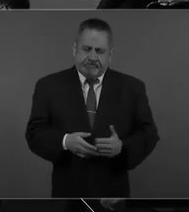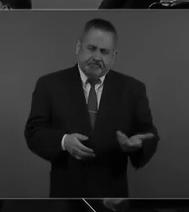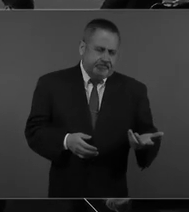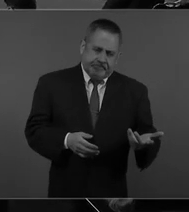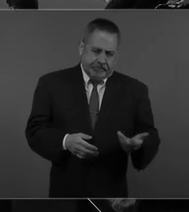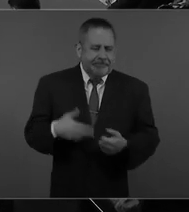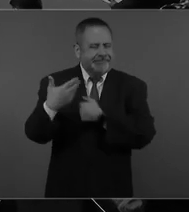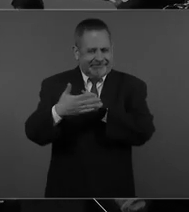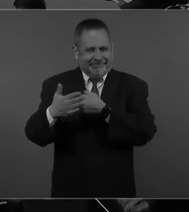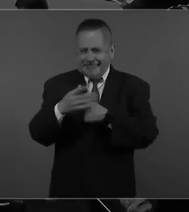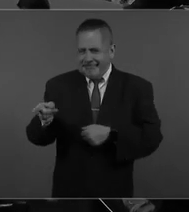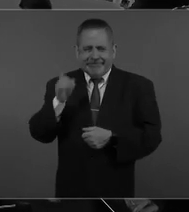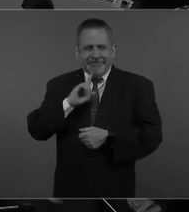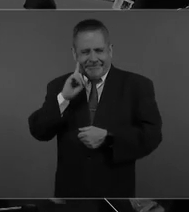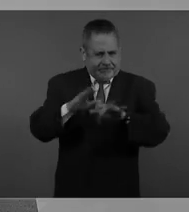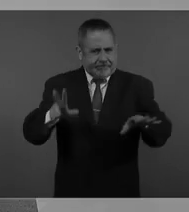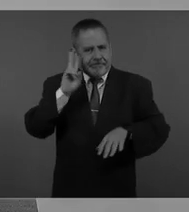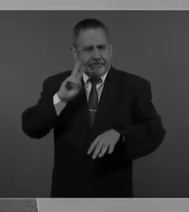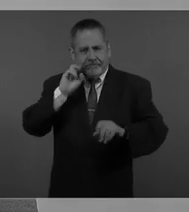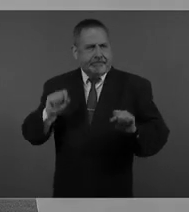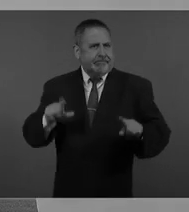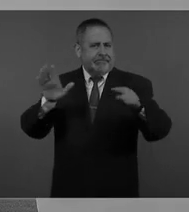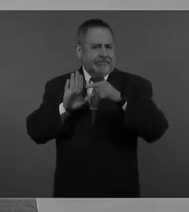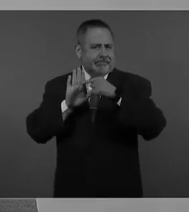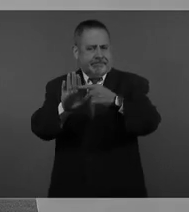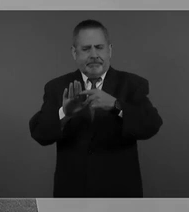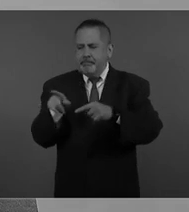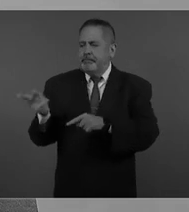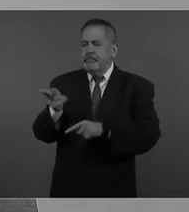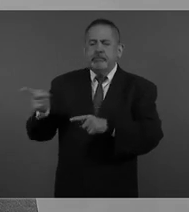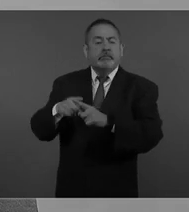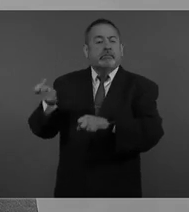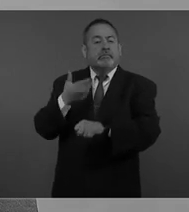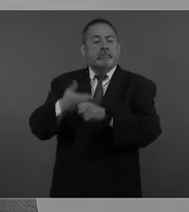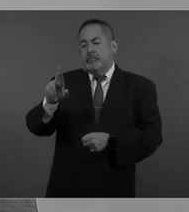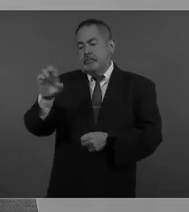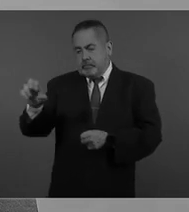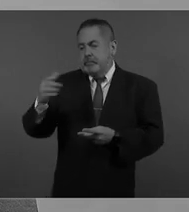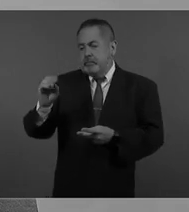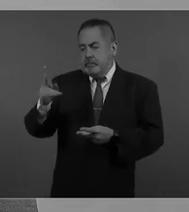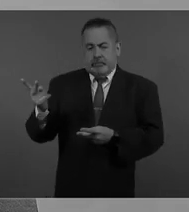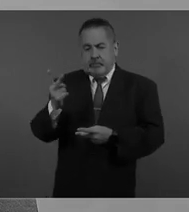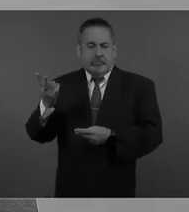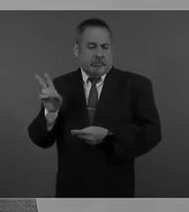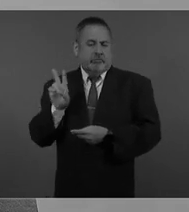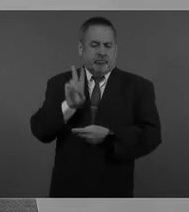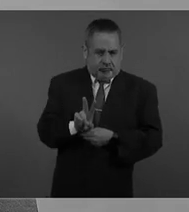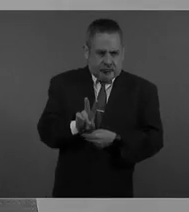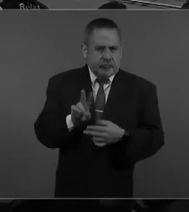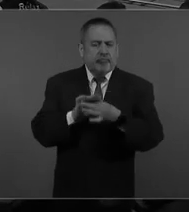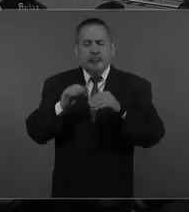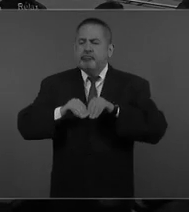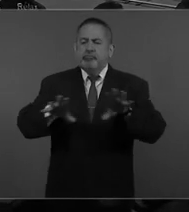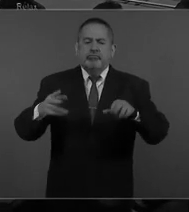a informarnos sobre este asunto, las secretarias de Relaciones y de Gobernación nos dan a